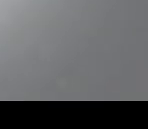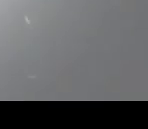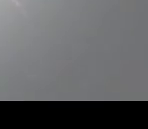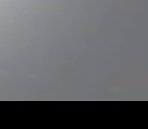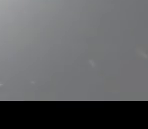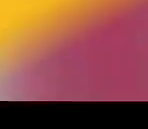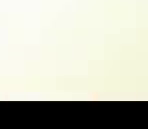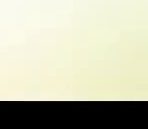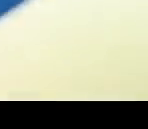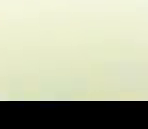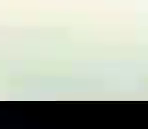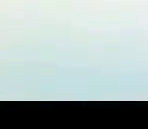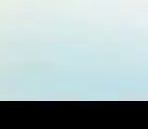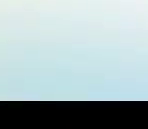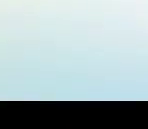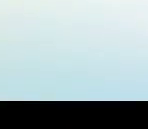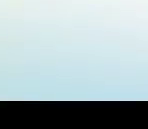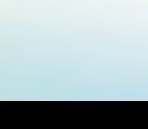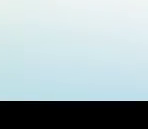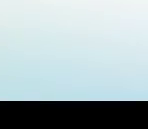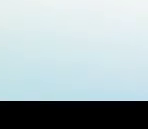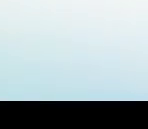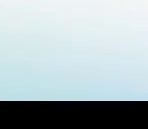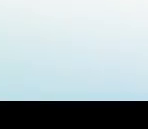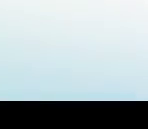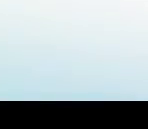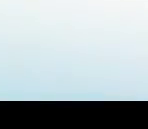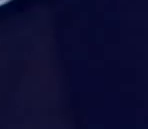en la señal de Ecuador TV y Pública FM.